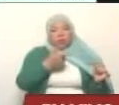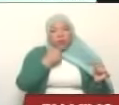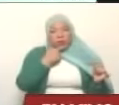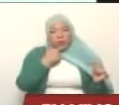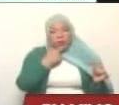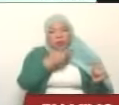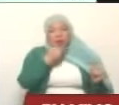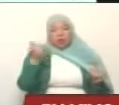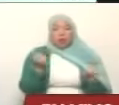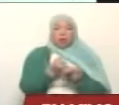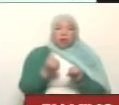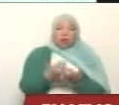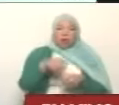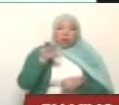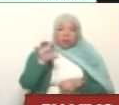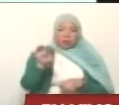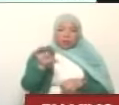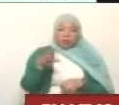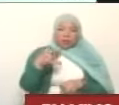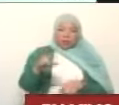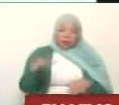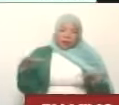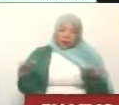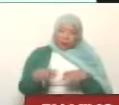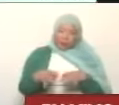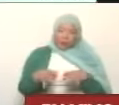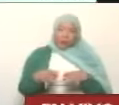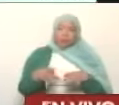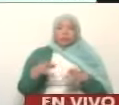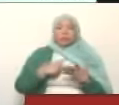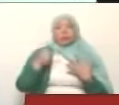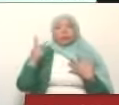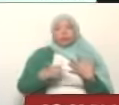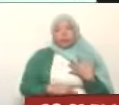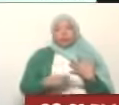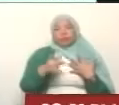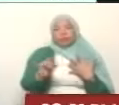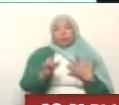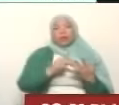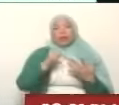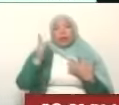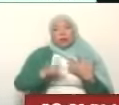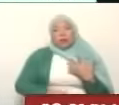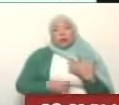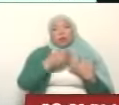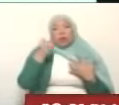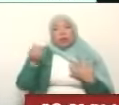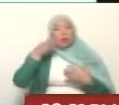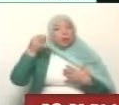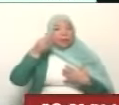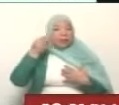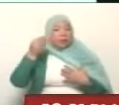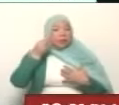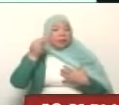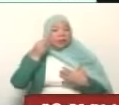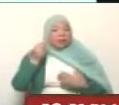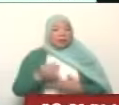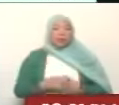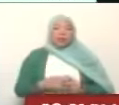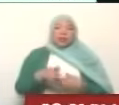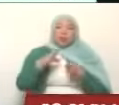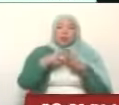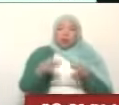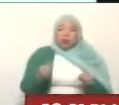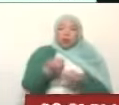ganas de mejoría para la patria. Tenemos equipo, tenemos proyecto, tenemos plan, tenemos la experiencia. Lo